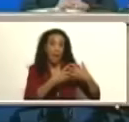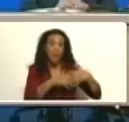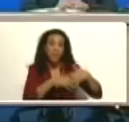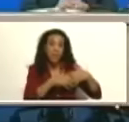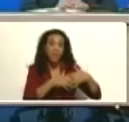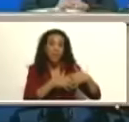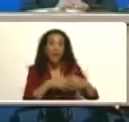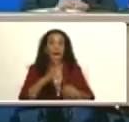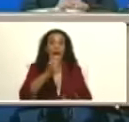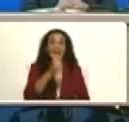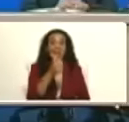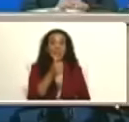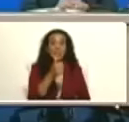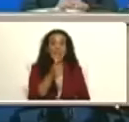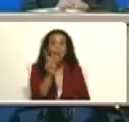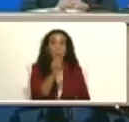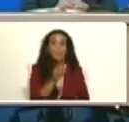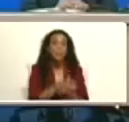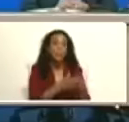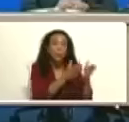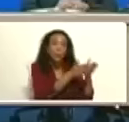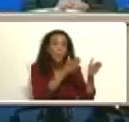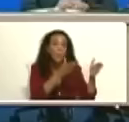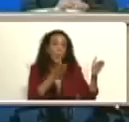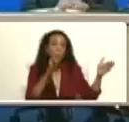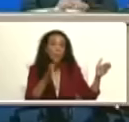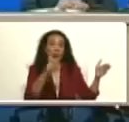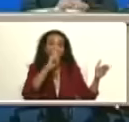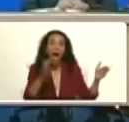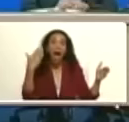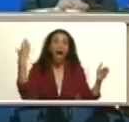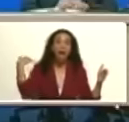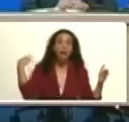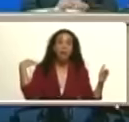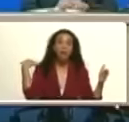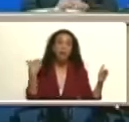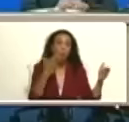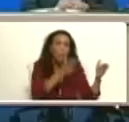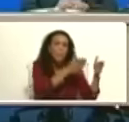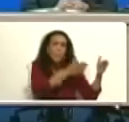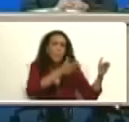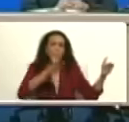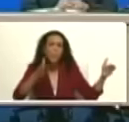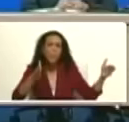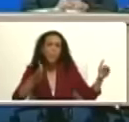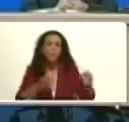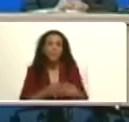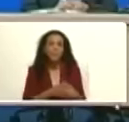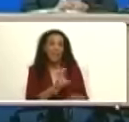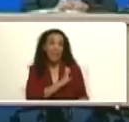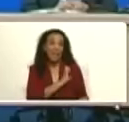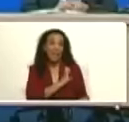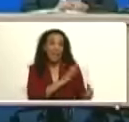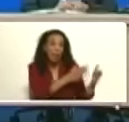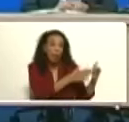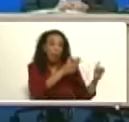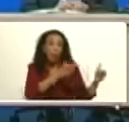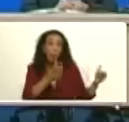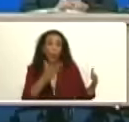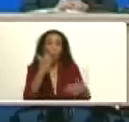acumuló 10 trimestres de crecimiento sostenido y progresivo, con un